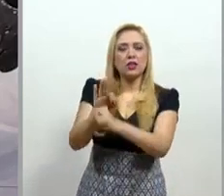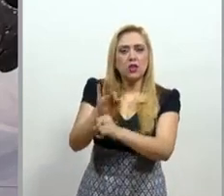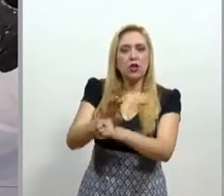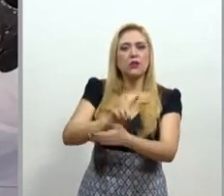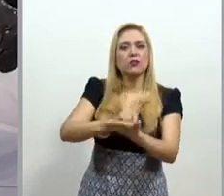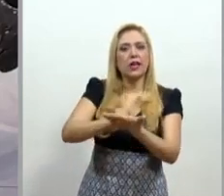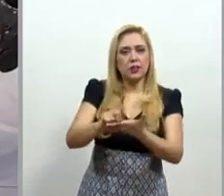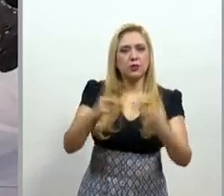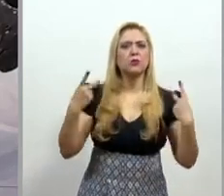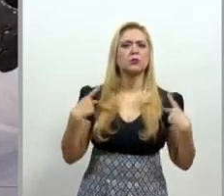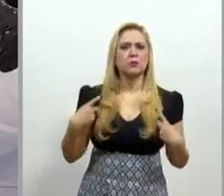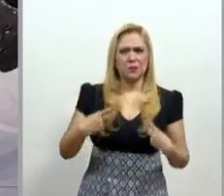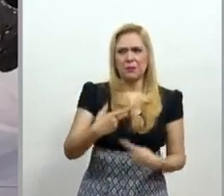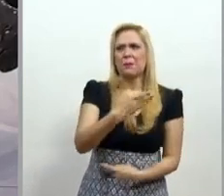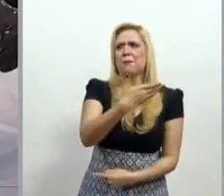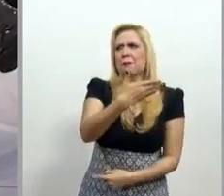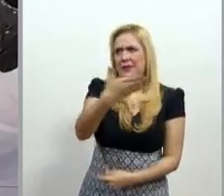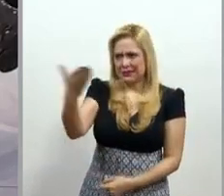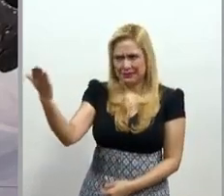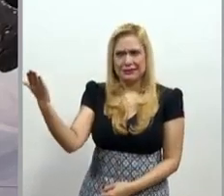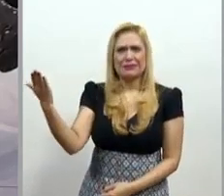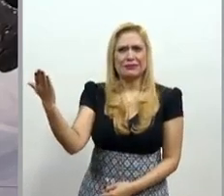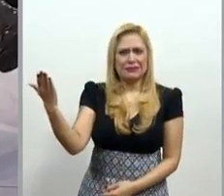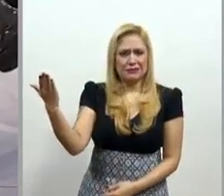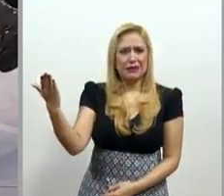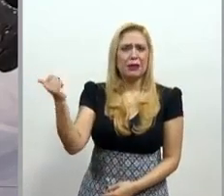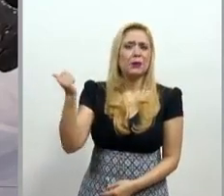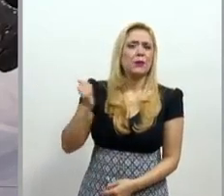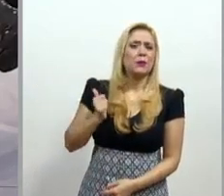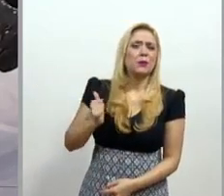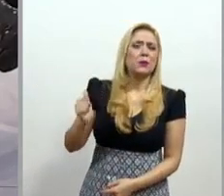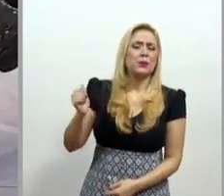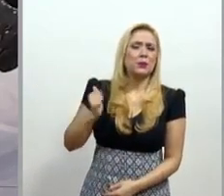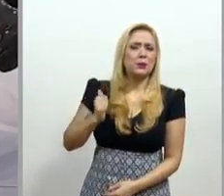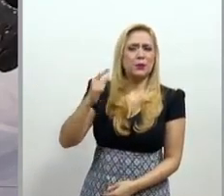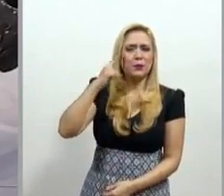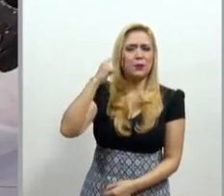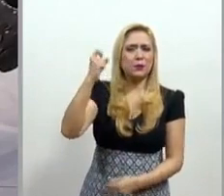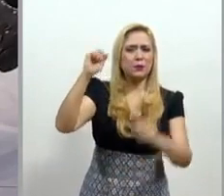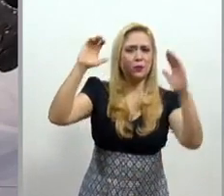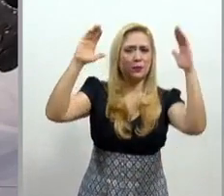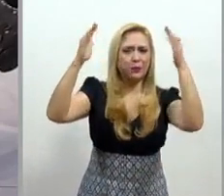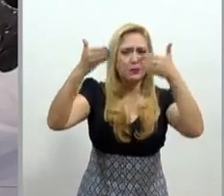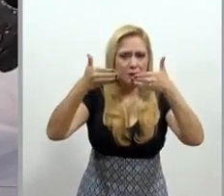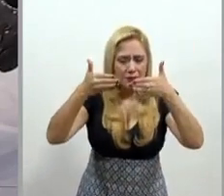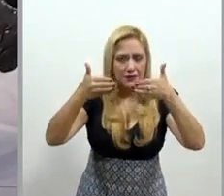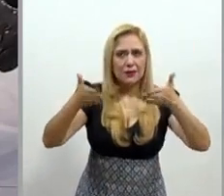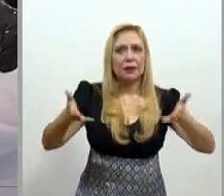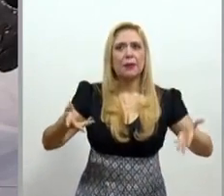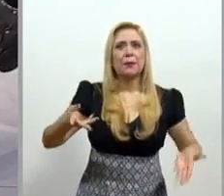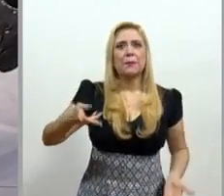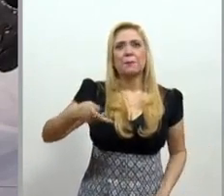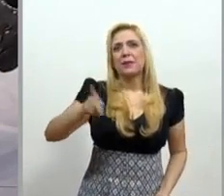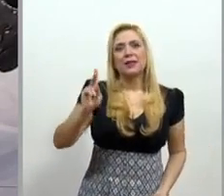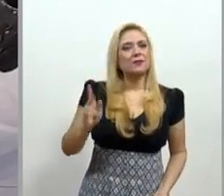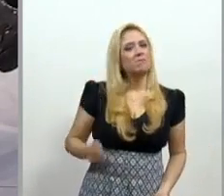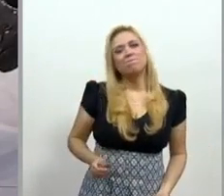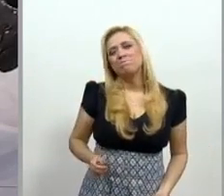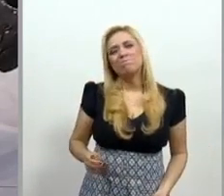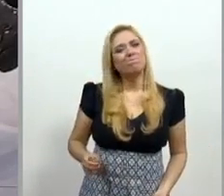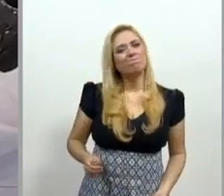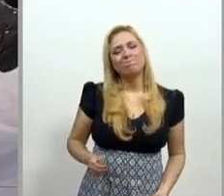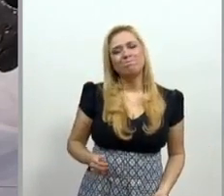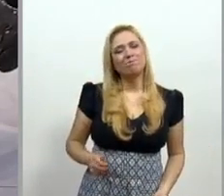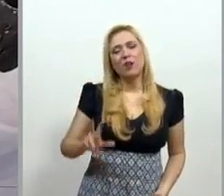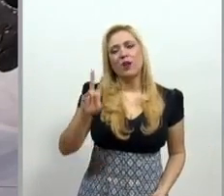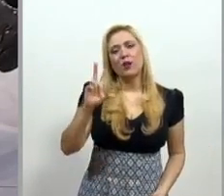estamos hechos a estructuras muy clásicas, muy tradicionales, que claramente no satisfacen ni